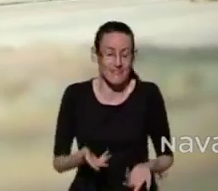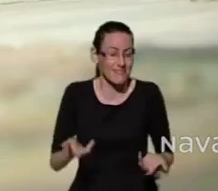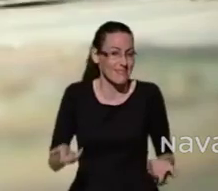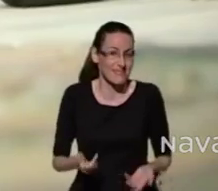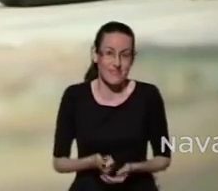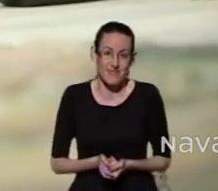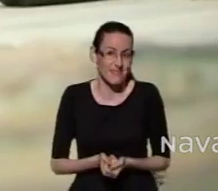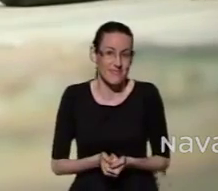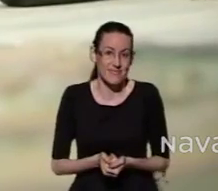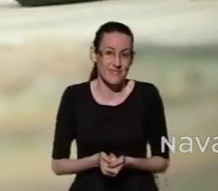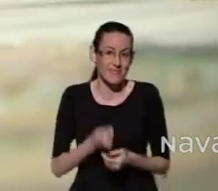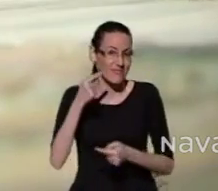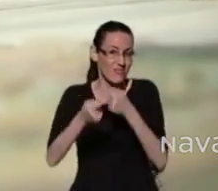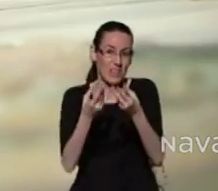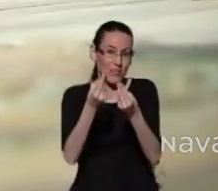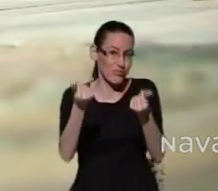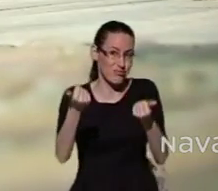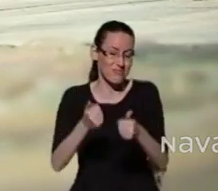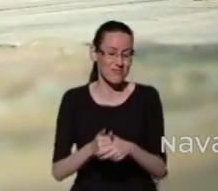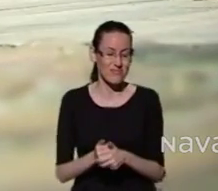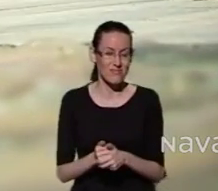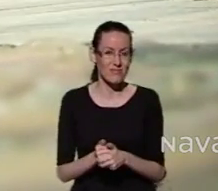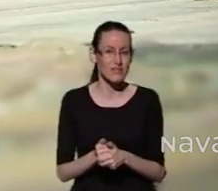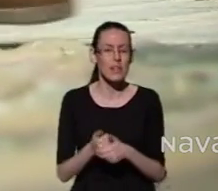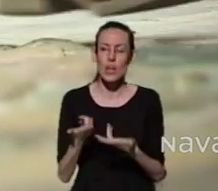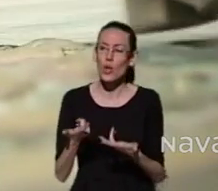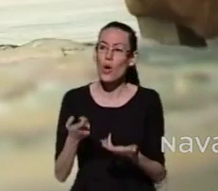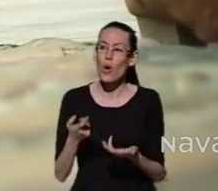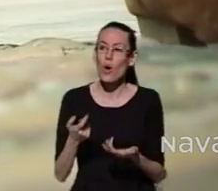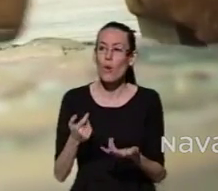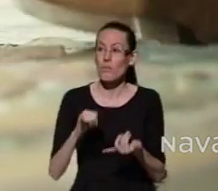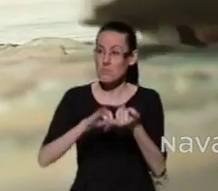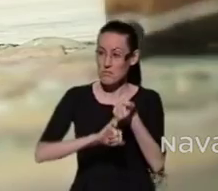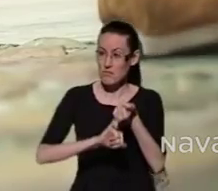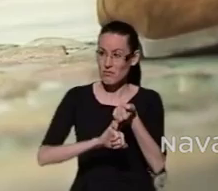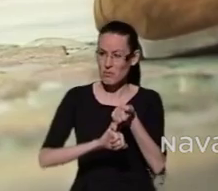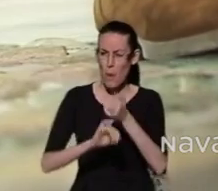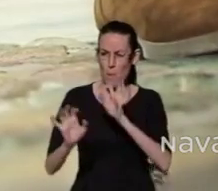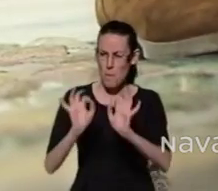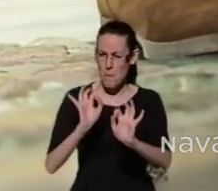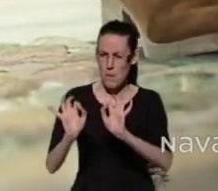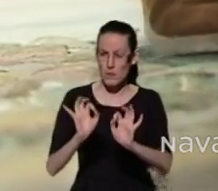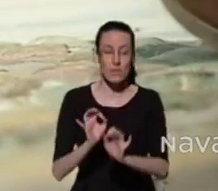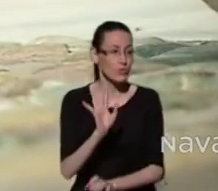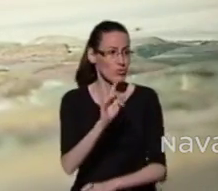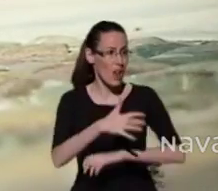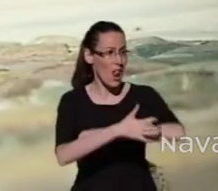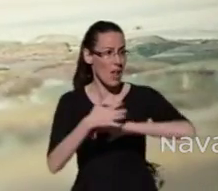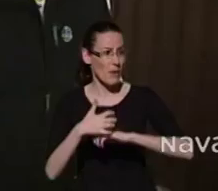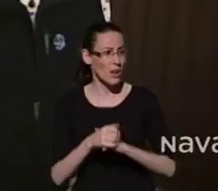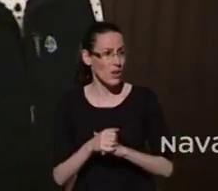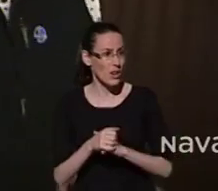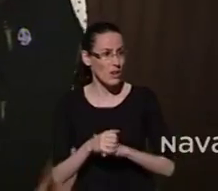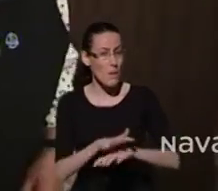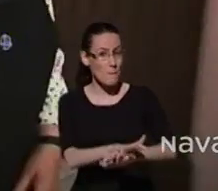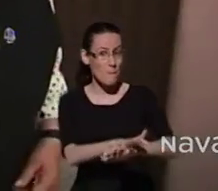y desapareció la familia. O sea que los matrimonios estaban arreglados. Sí, la mayoría. Tú te tienes que casar con